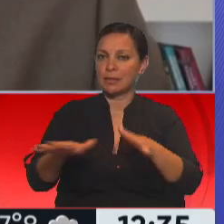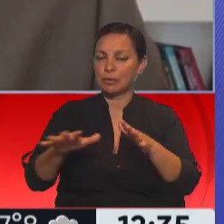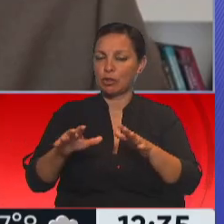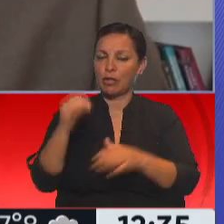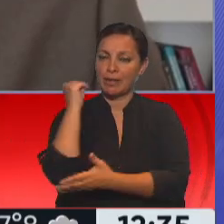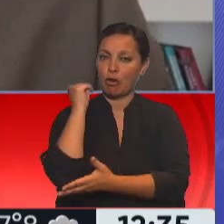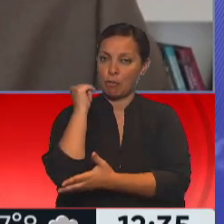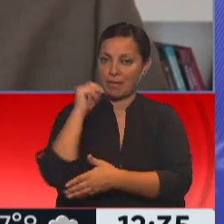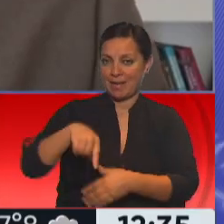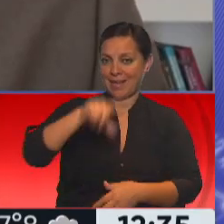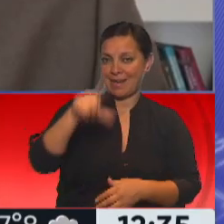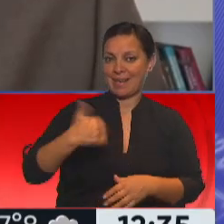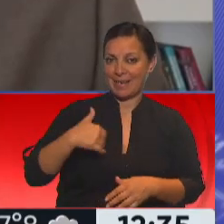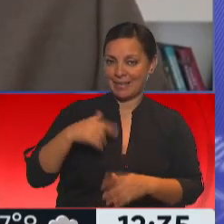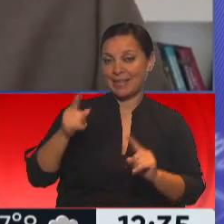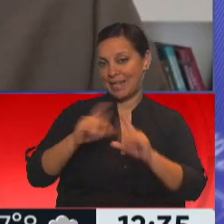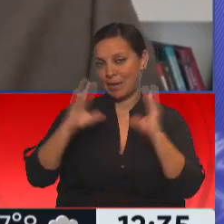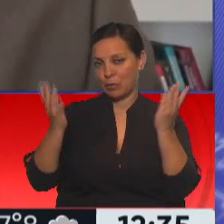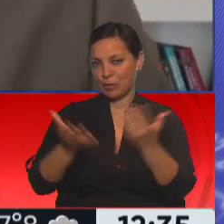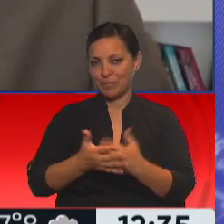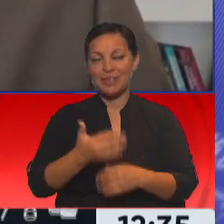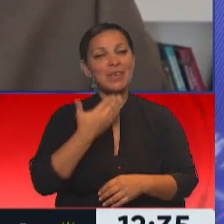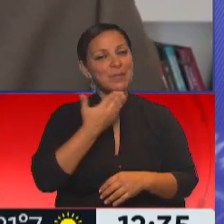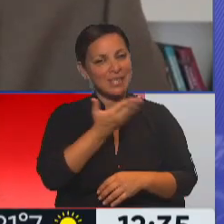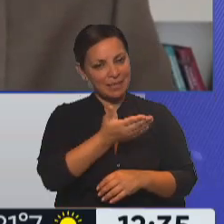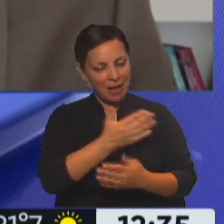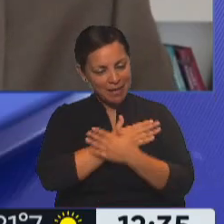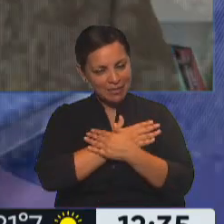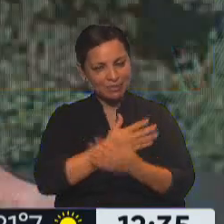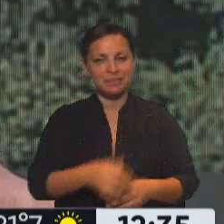económico en nuestro país y en el mundo. Gracias. Un gustazo charlar contigo, un abrazo. Lo mismo digo, gracias. Hasta luego.